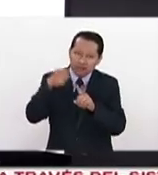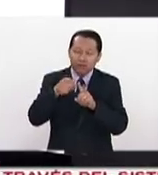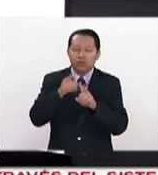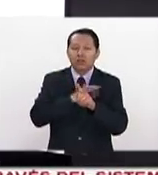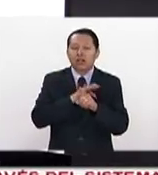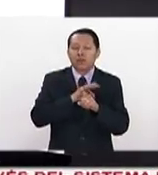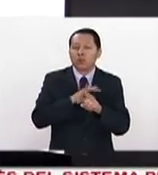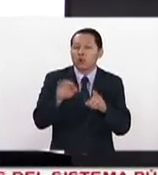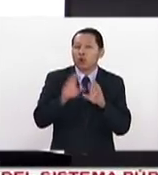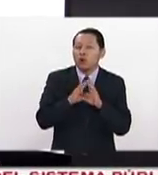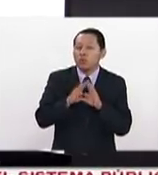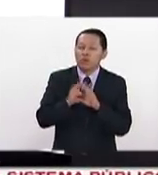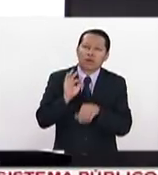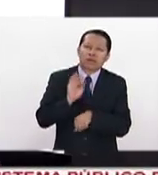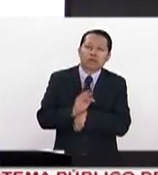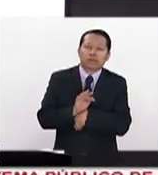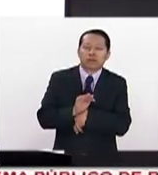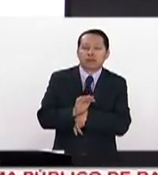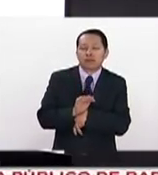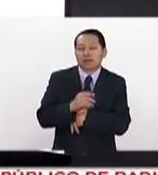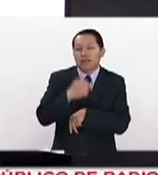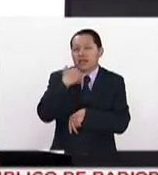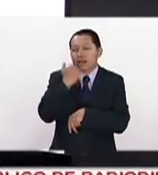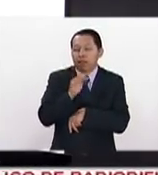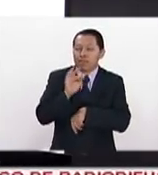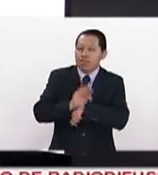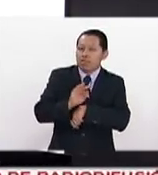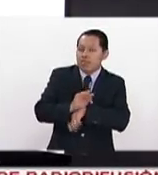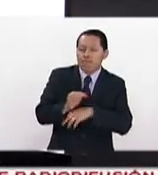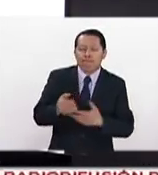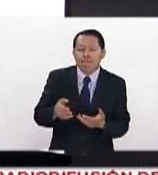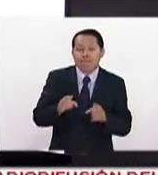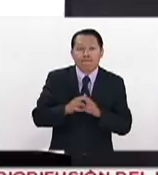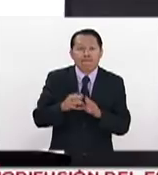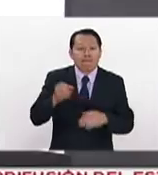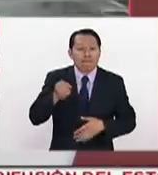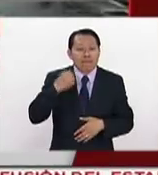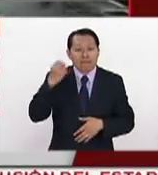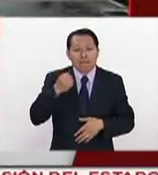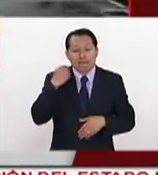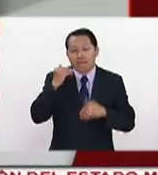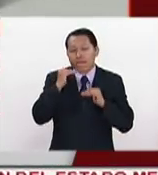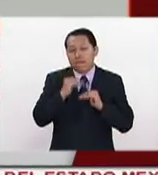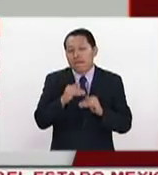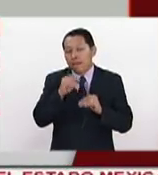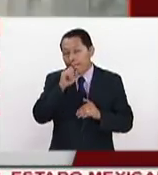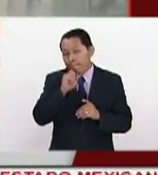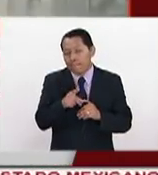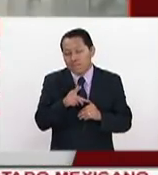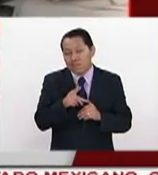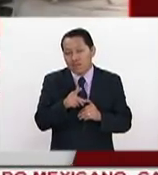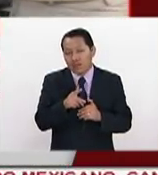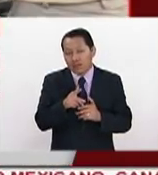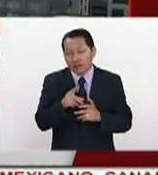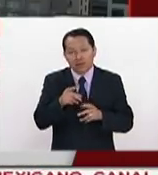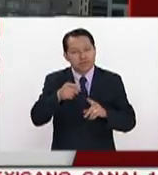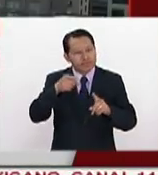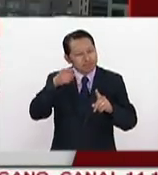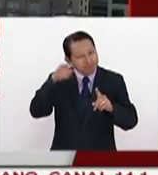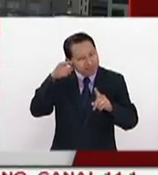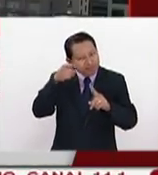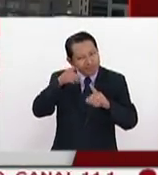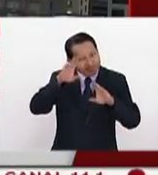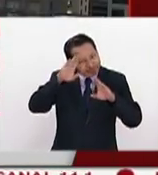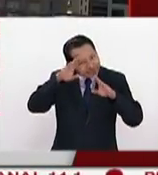sus políticas proteccionistas, en su discurso que está muy limitado y está enfocado